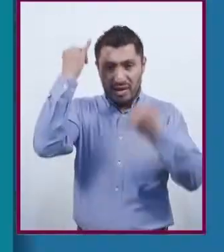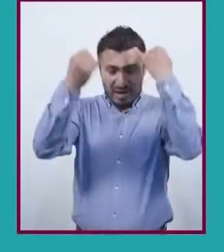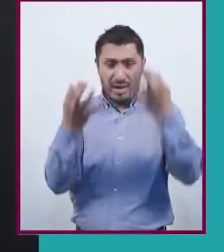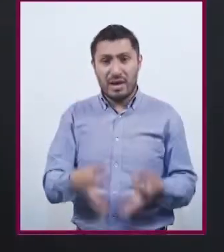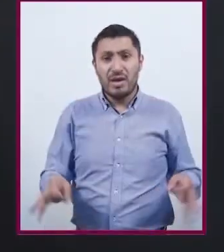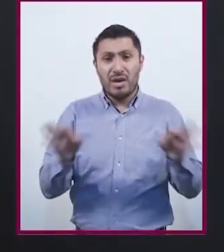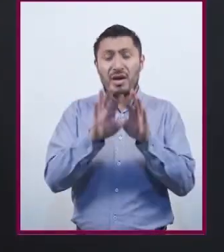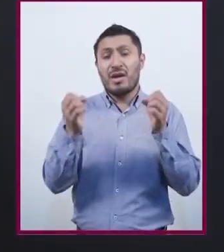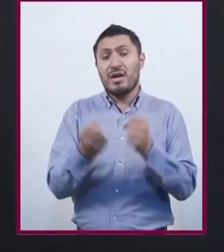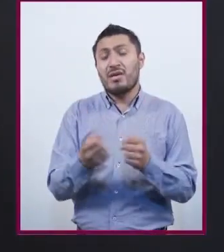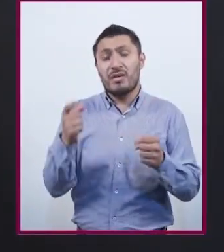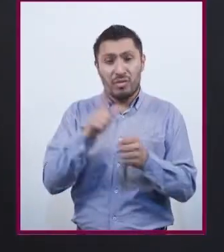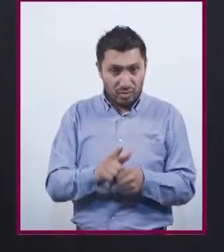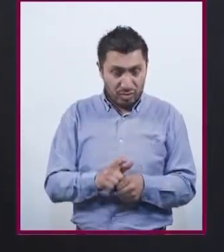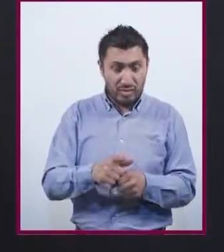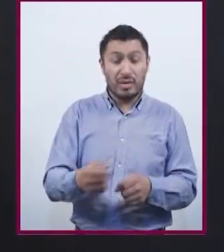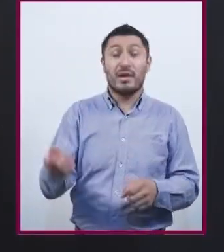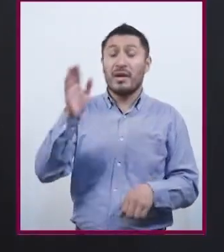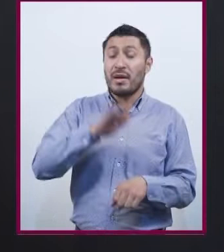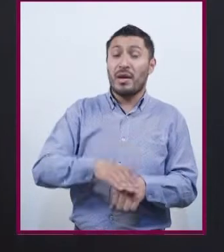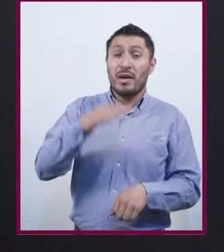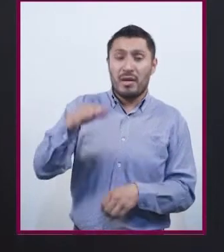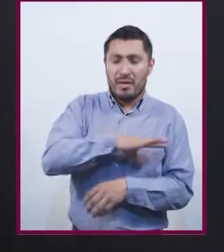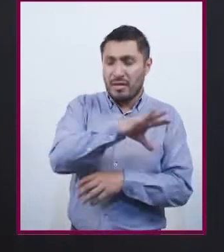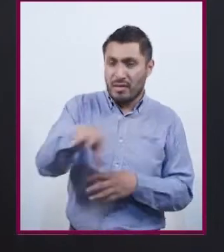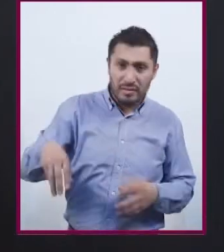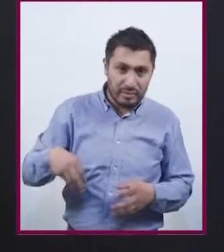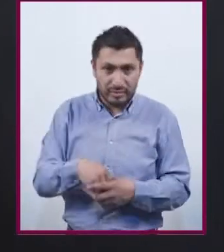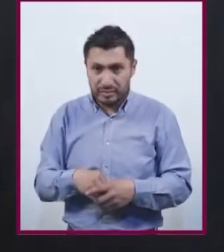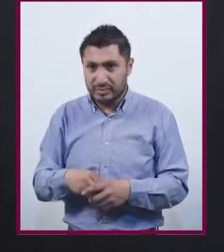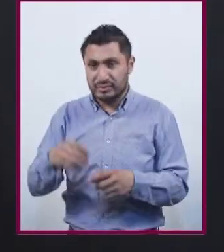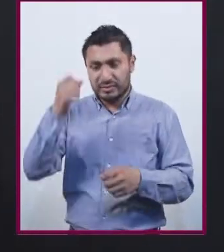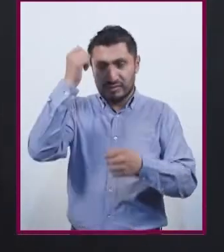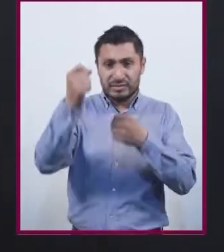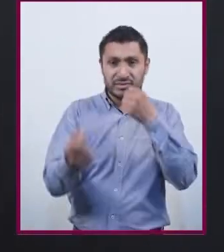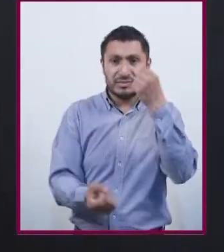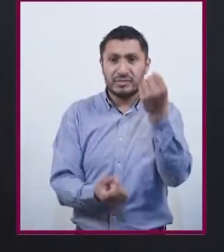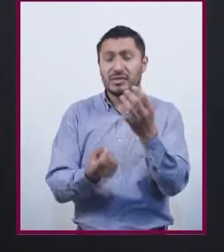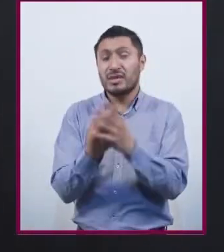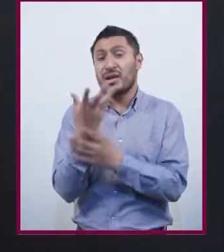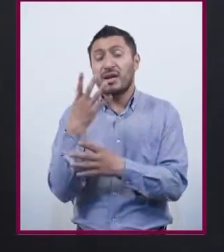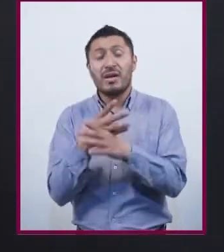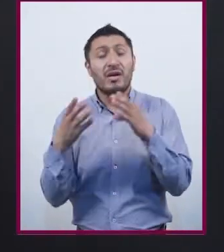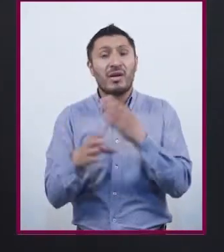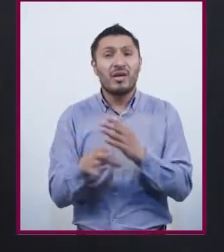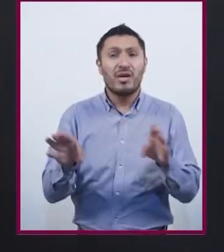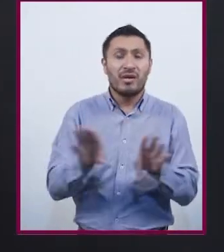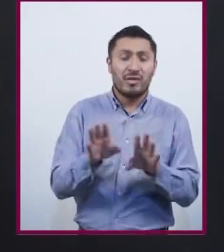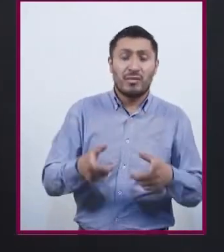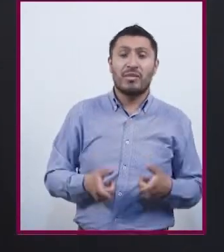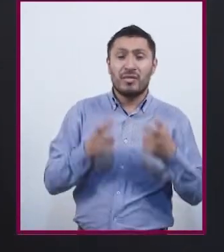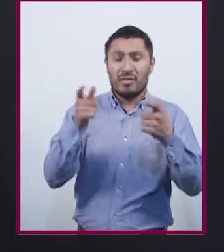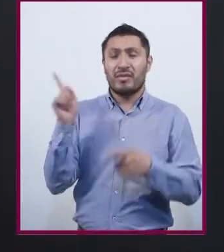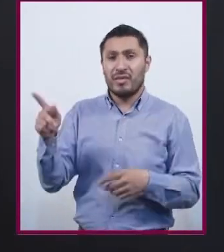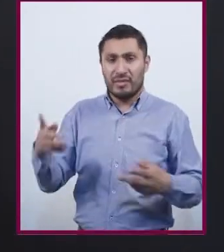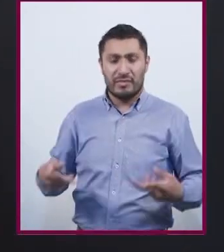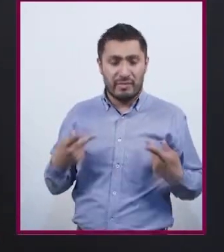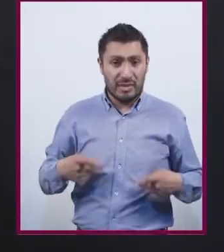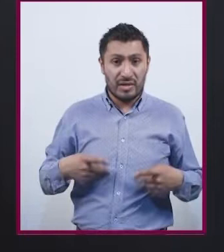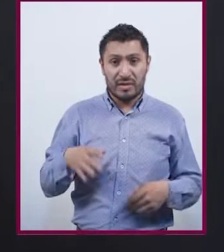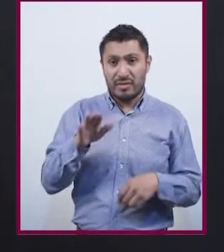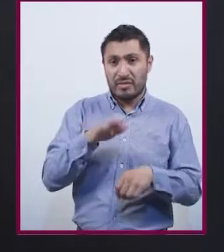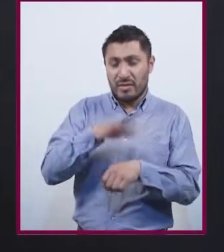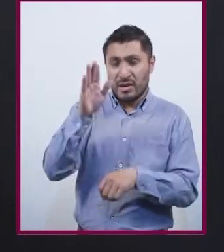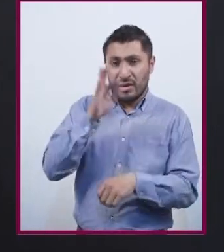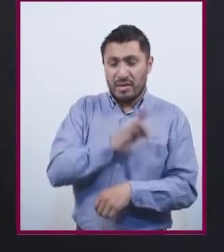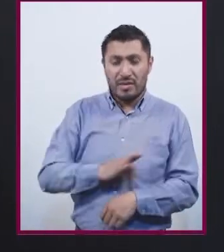ideologías tan importantes como el socialismo. En suma, un periodo de innovaciones que volvió más ricos a los habitantes del Reino Unido. Pero